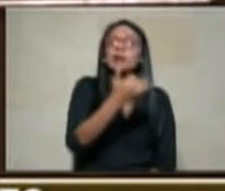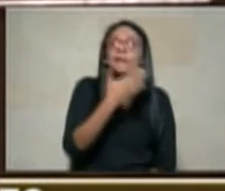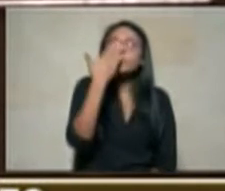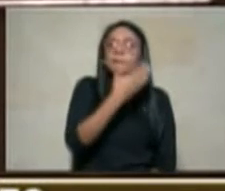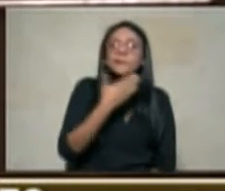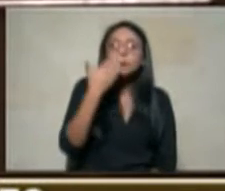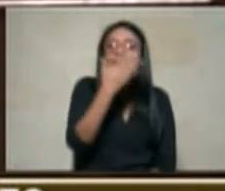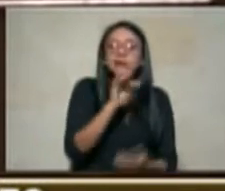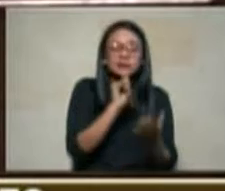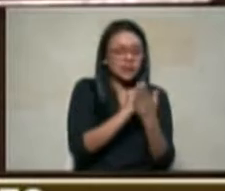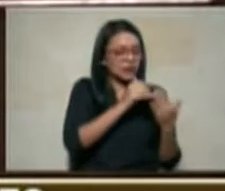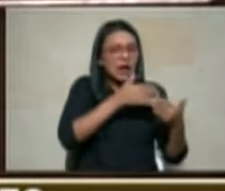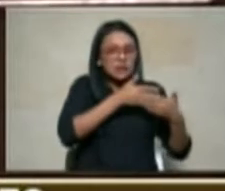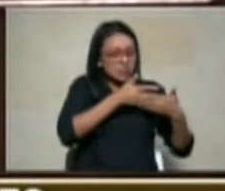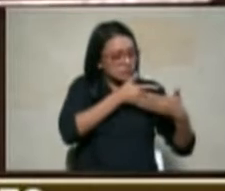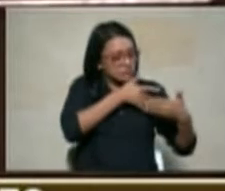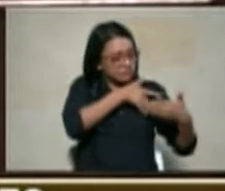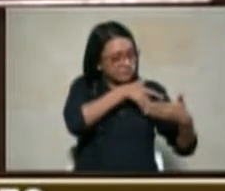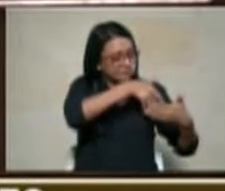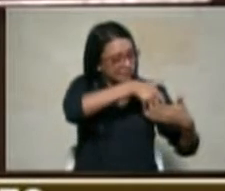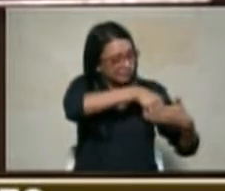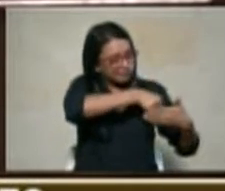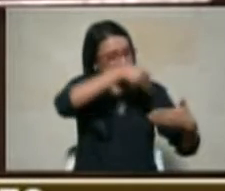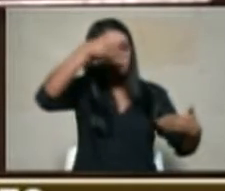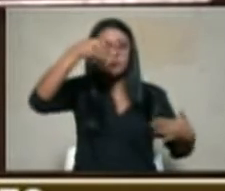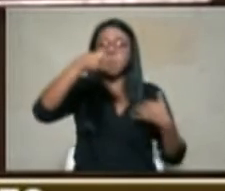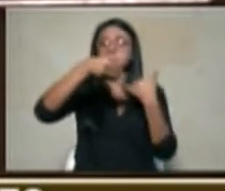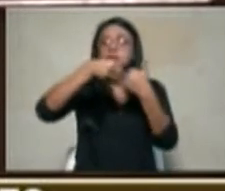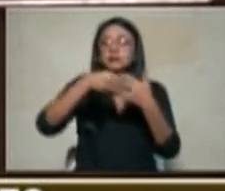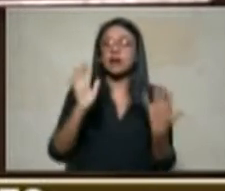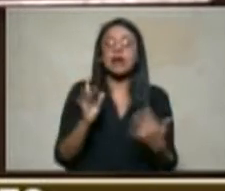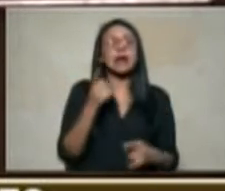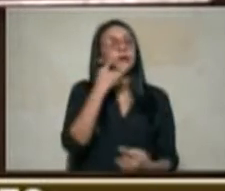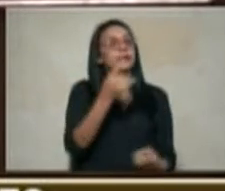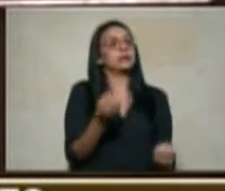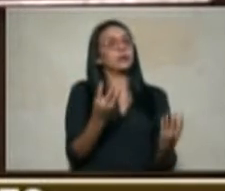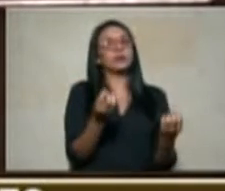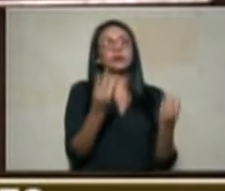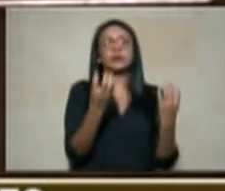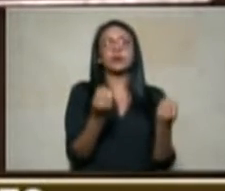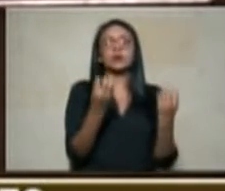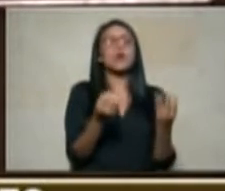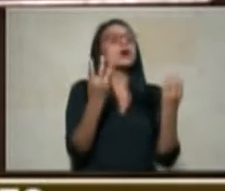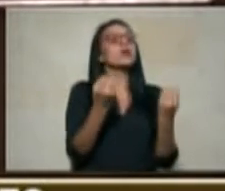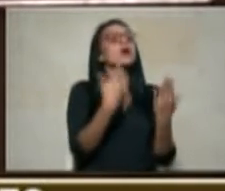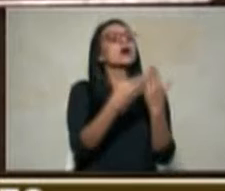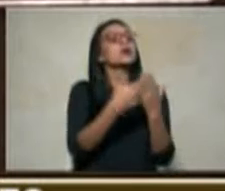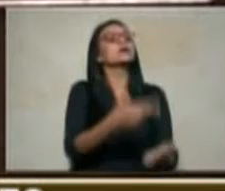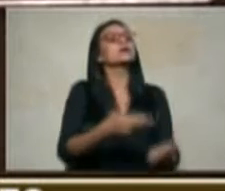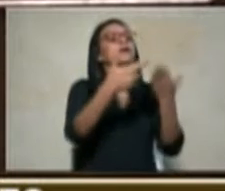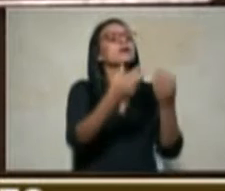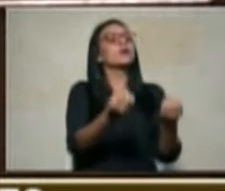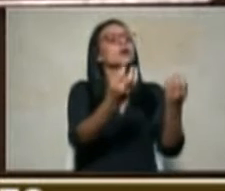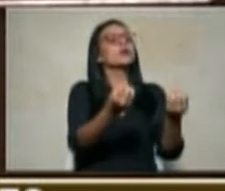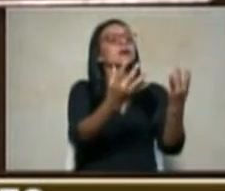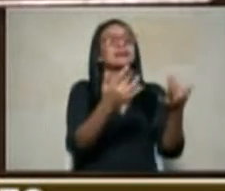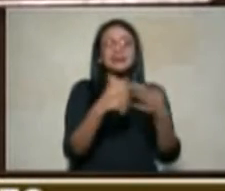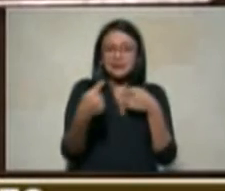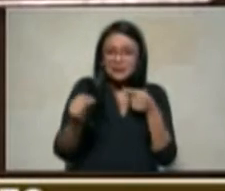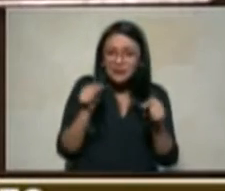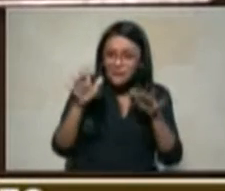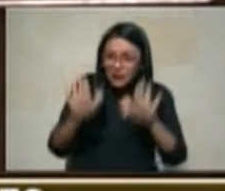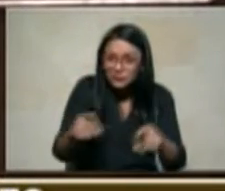en los expedientes. No les interesa sino números, números, números de restitución, números. Y este debate para mí no es de